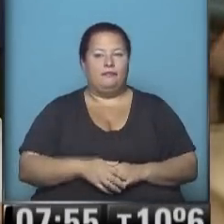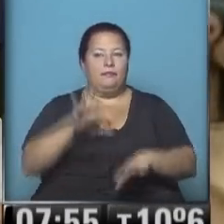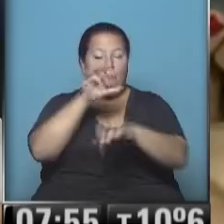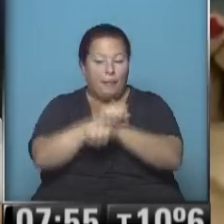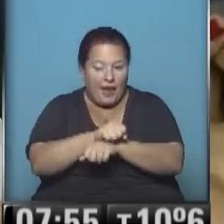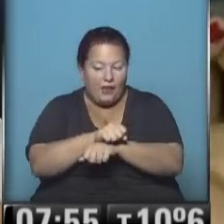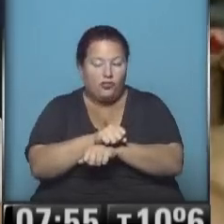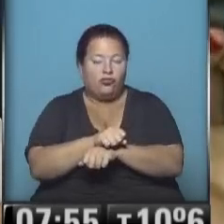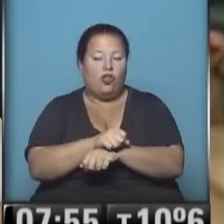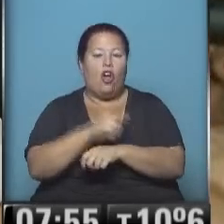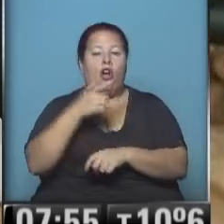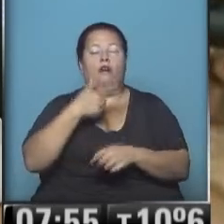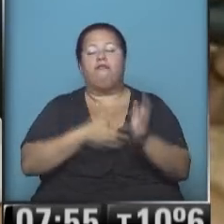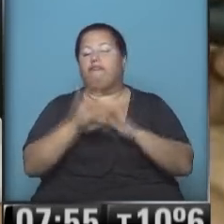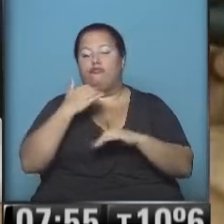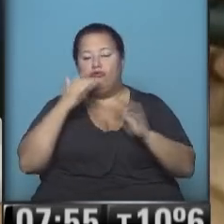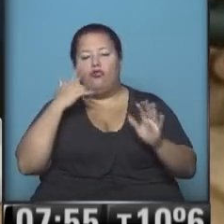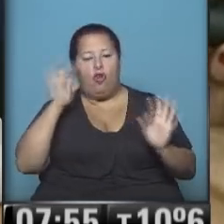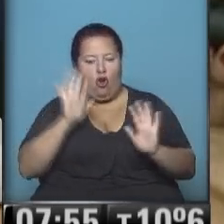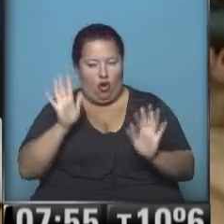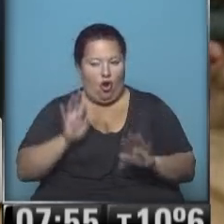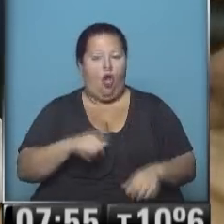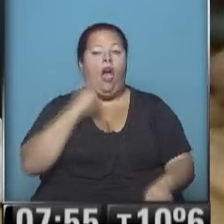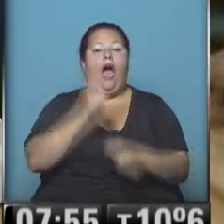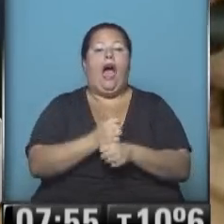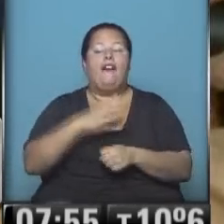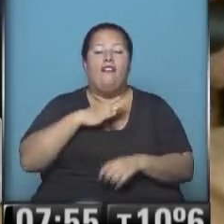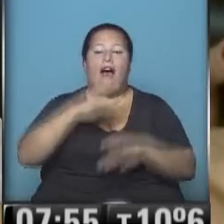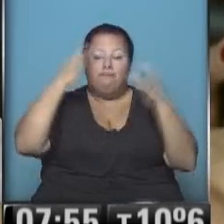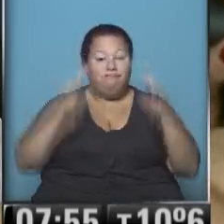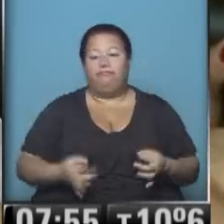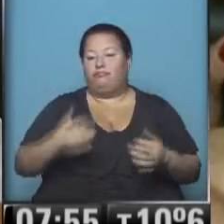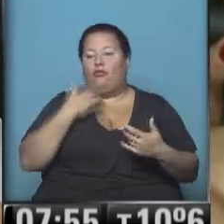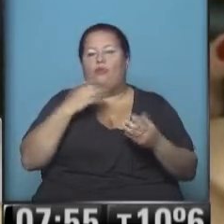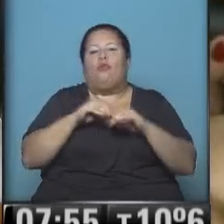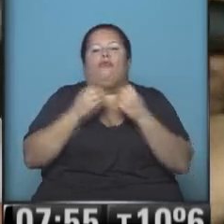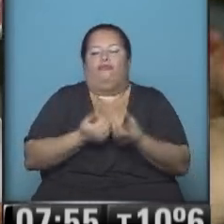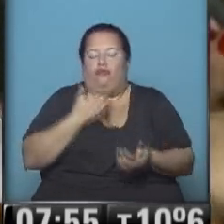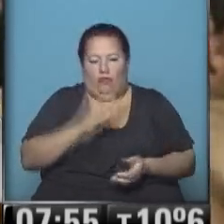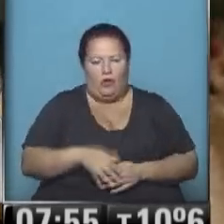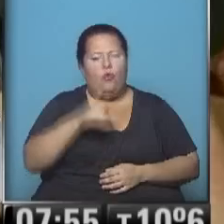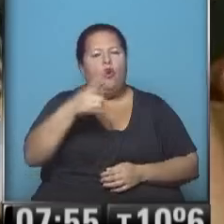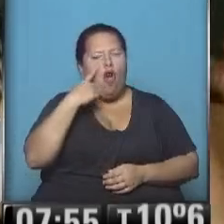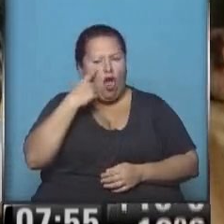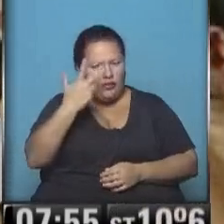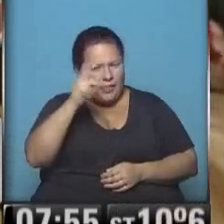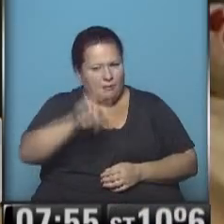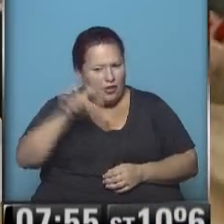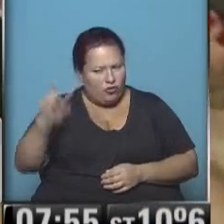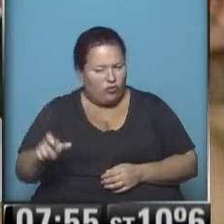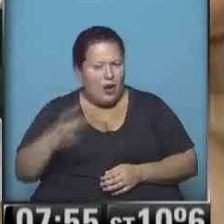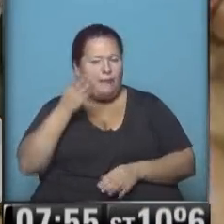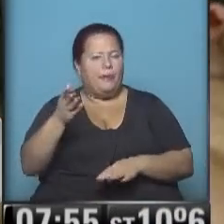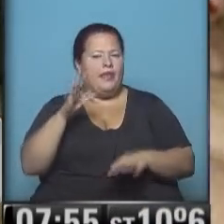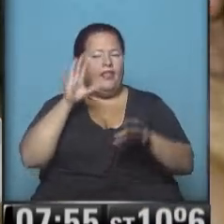detención y la extradición. No lo conozco. Hasta que no se conozca exactamente no podemos sacar conclusiones. ¿Conoce a estas tres personas a las que se ha pedido